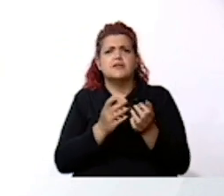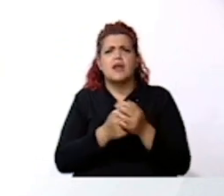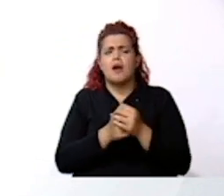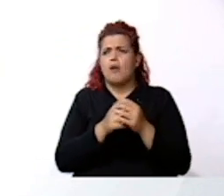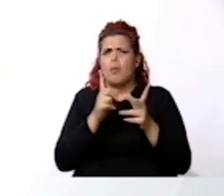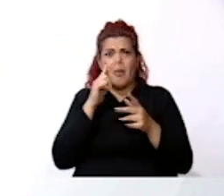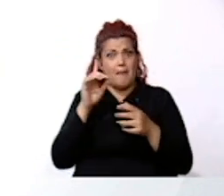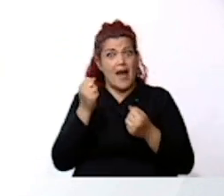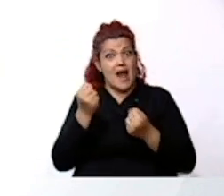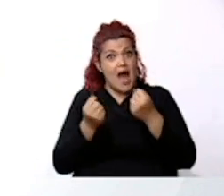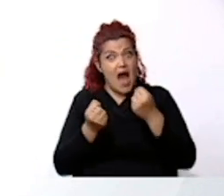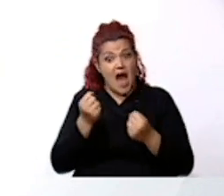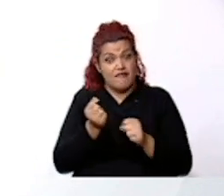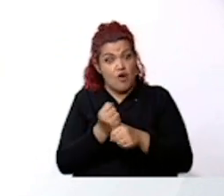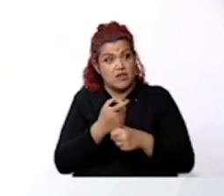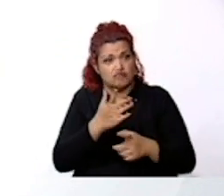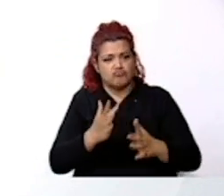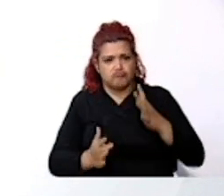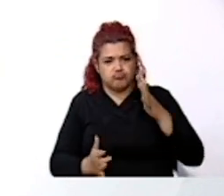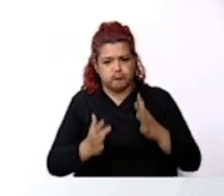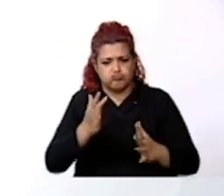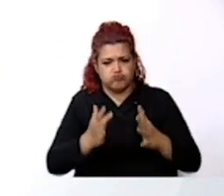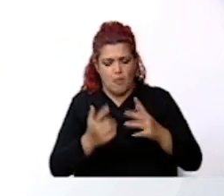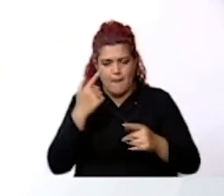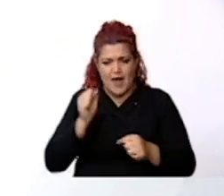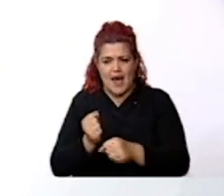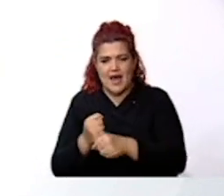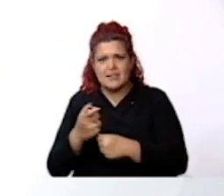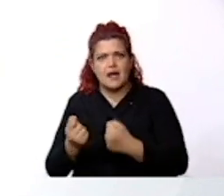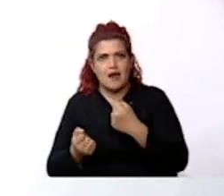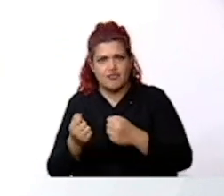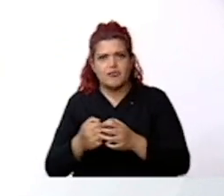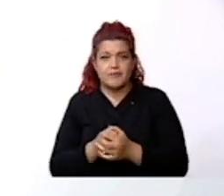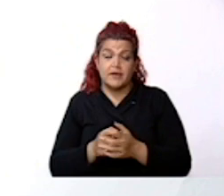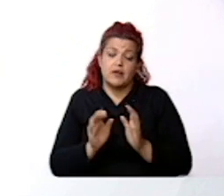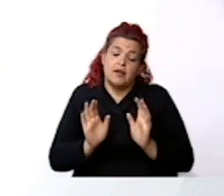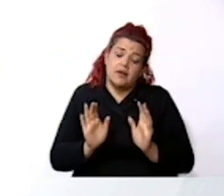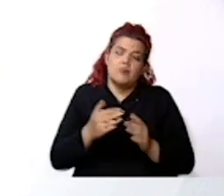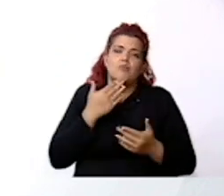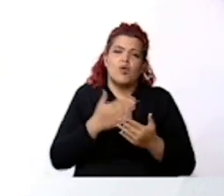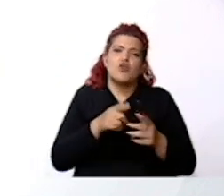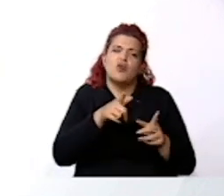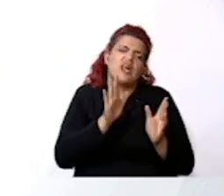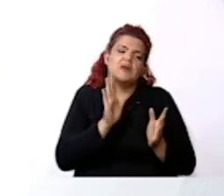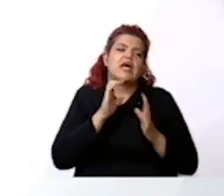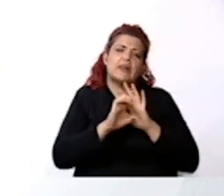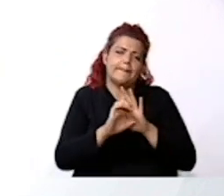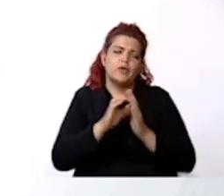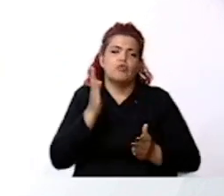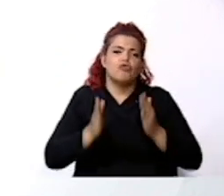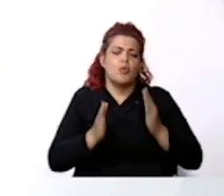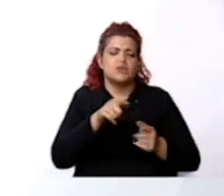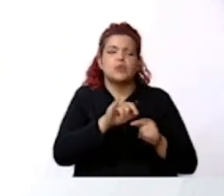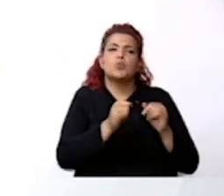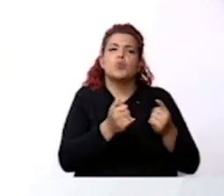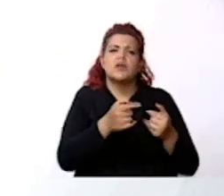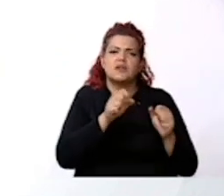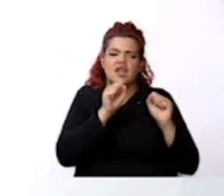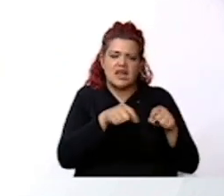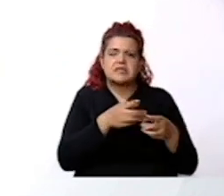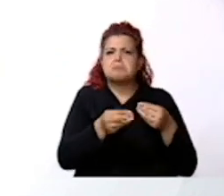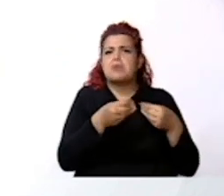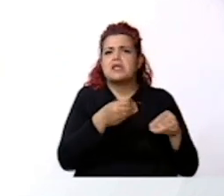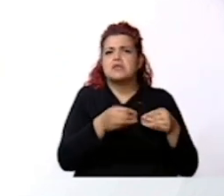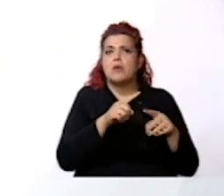robots, ¿sabían? Bueno, si es de juguete puede que esté hecho con plástico, pero si son robots para elaborar